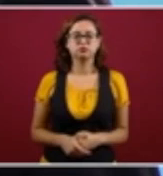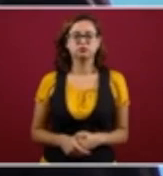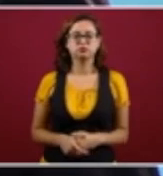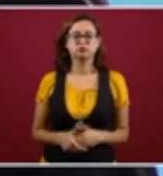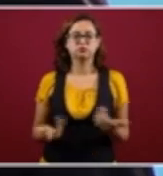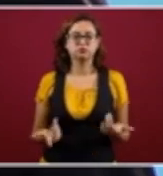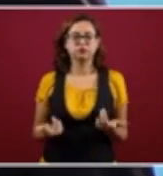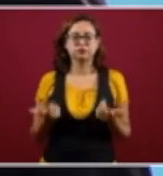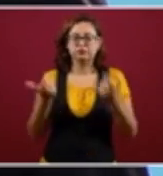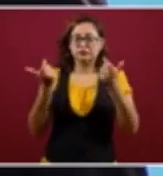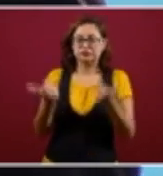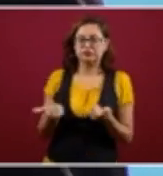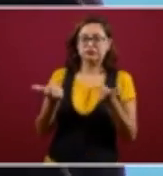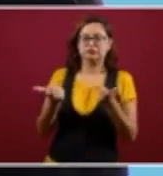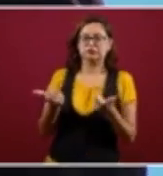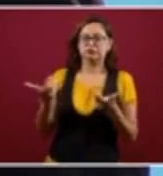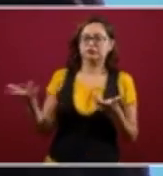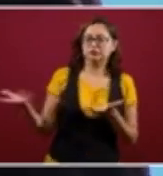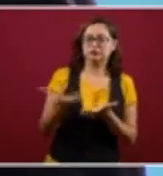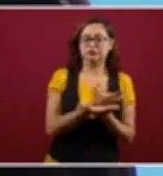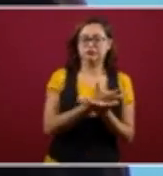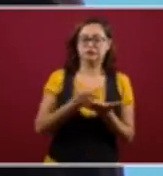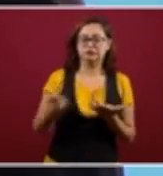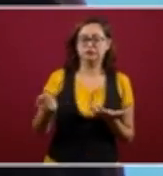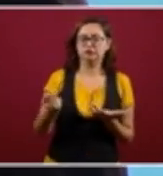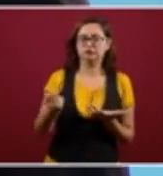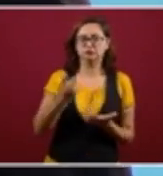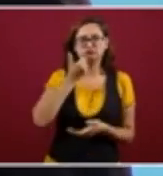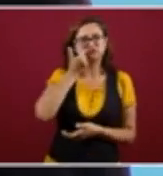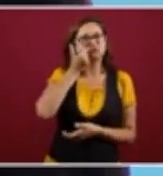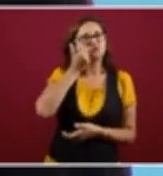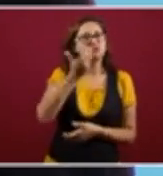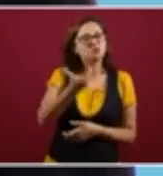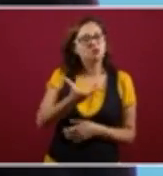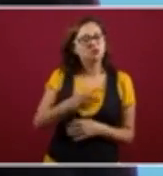tanto dinero, es como los sueldos.